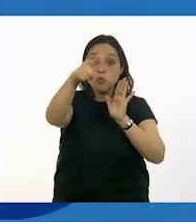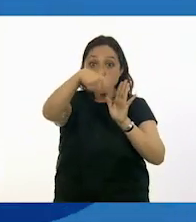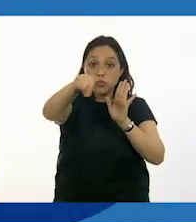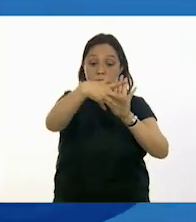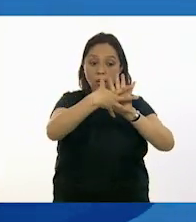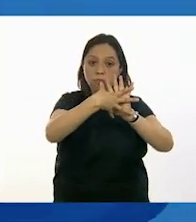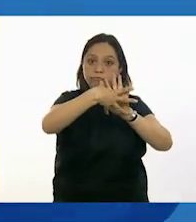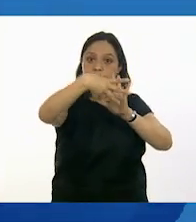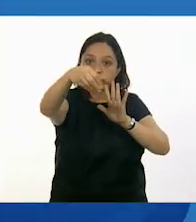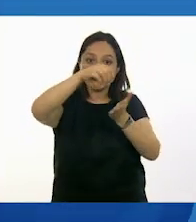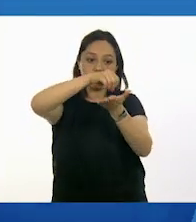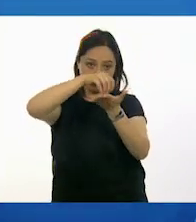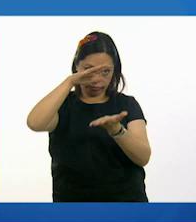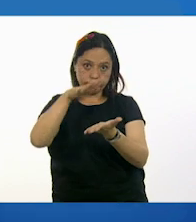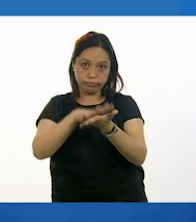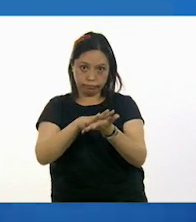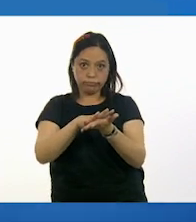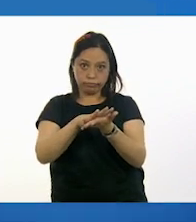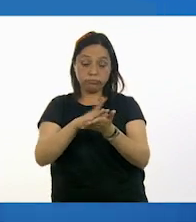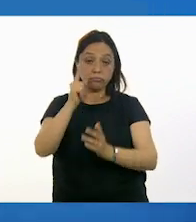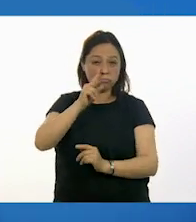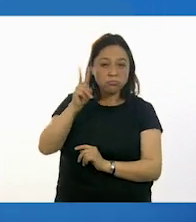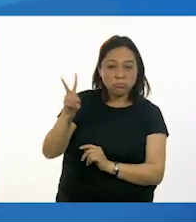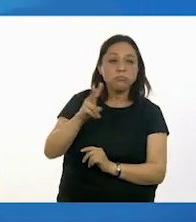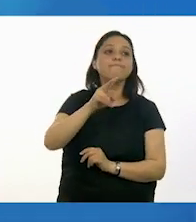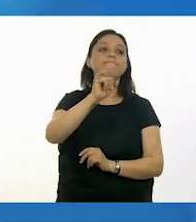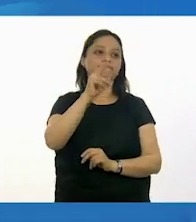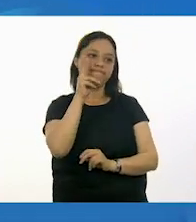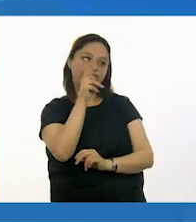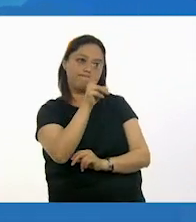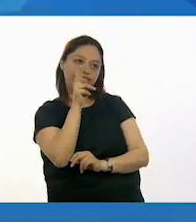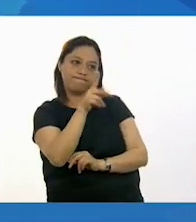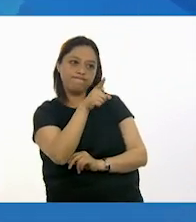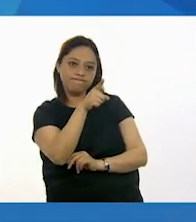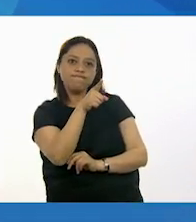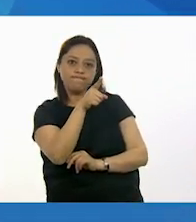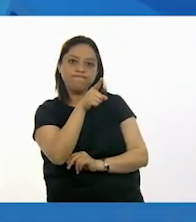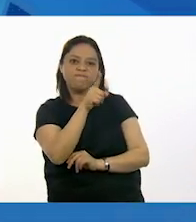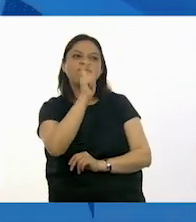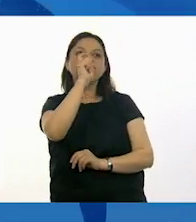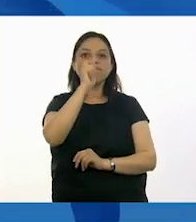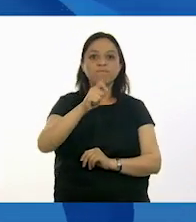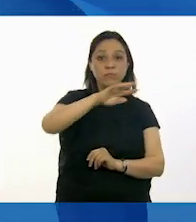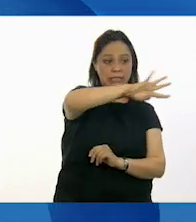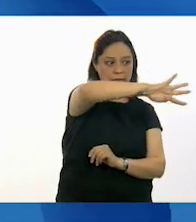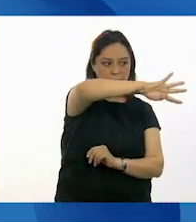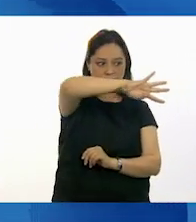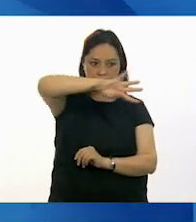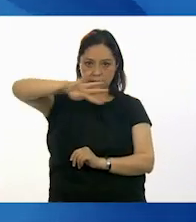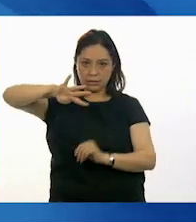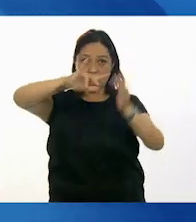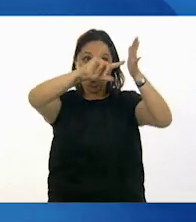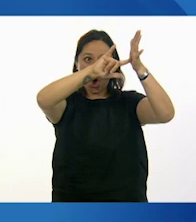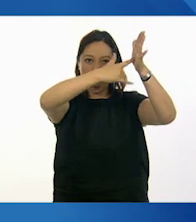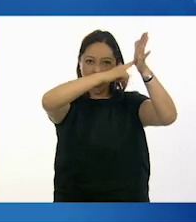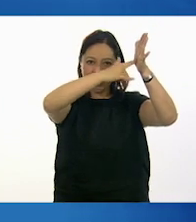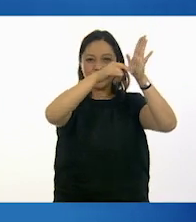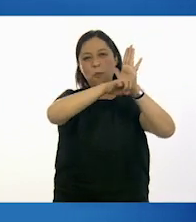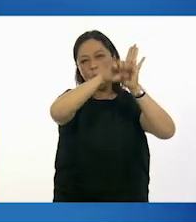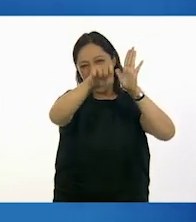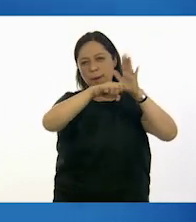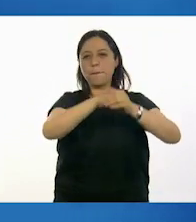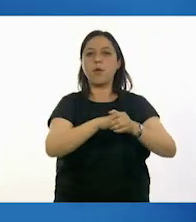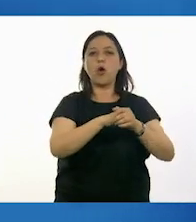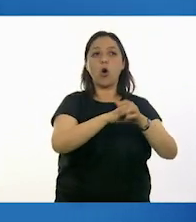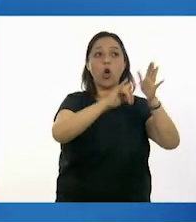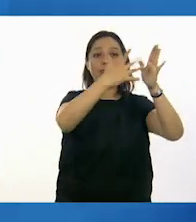la pueden ver? Perfecto. Ahí está. Estoy viendo que en las filas tenemos las horas. Por ejemplo, tenemos la fila